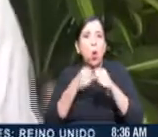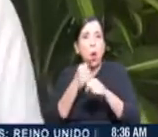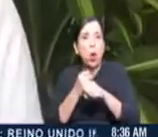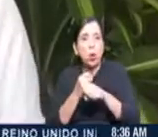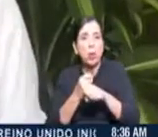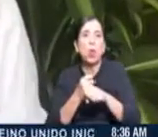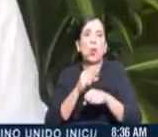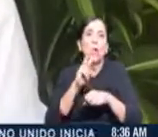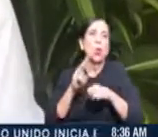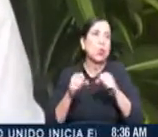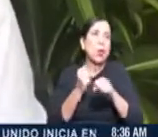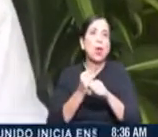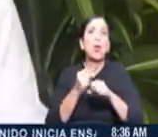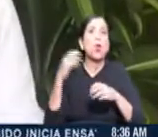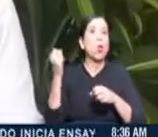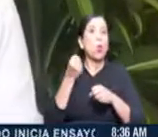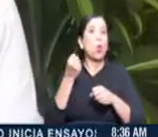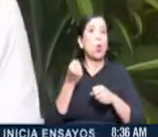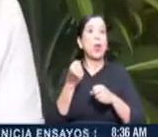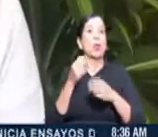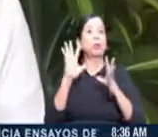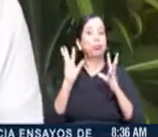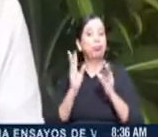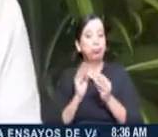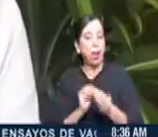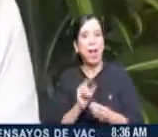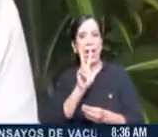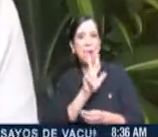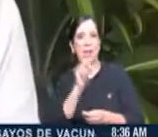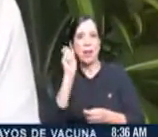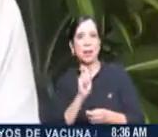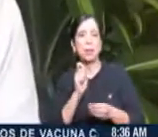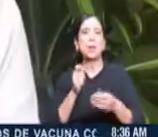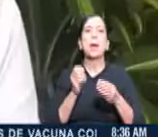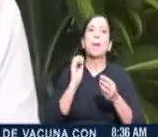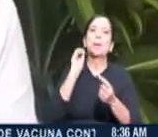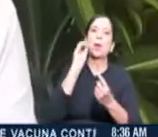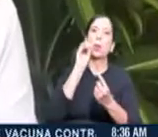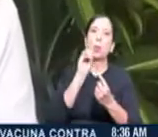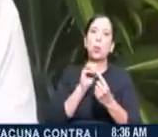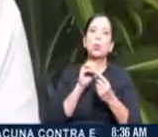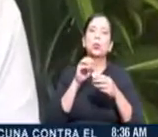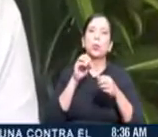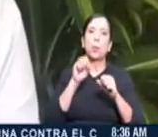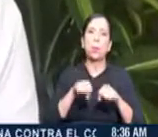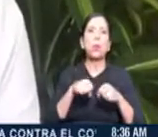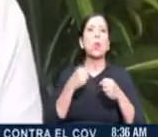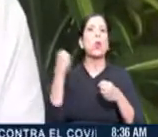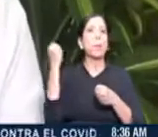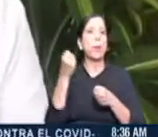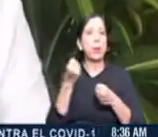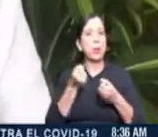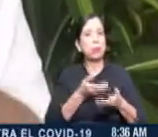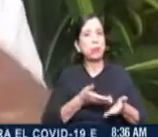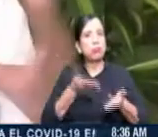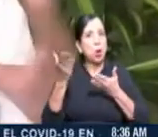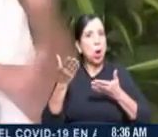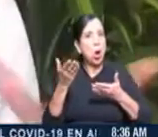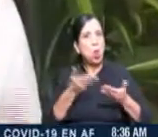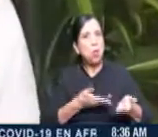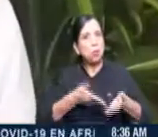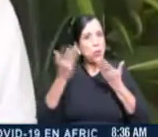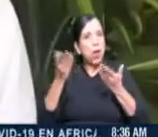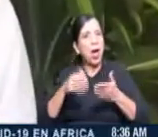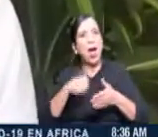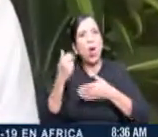meses. Sin embargo, al punto que debemos llegar para poder exportar más producto y abrir más